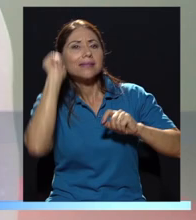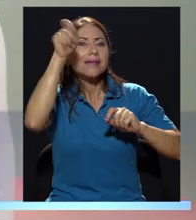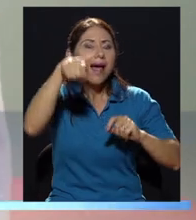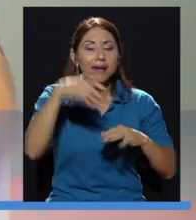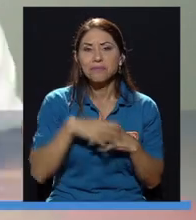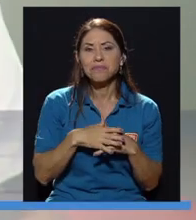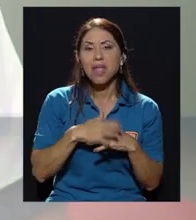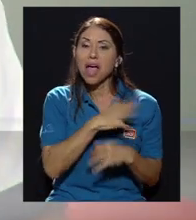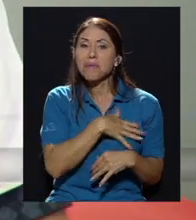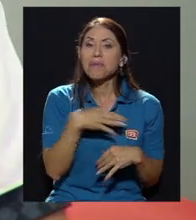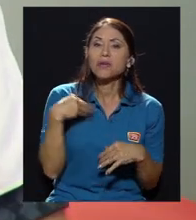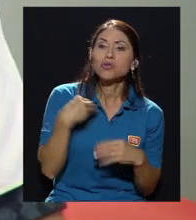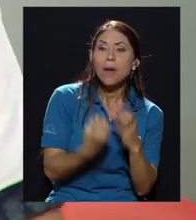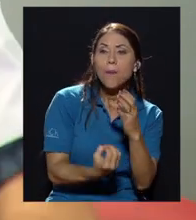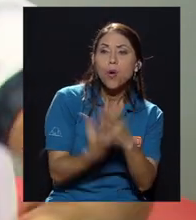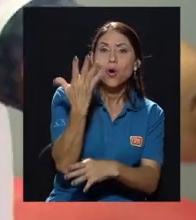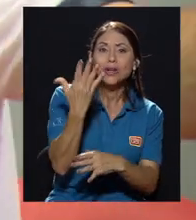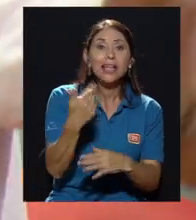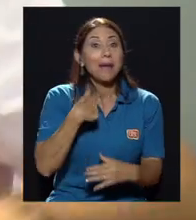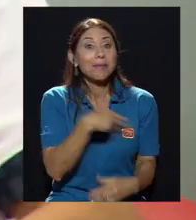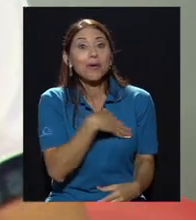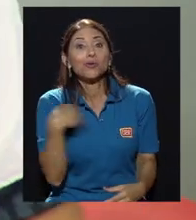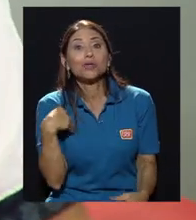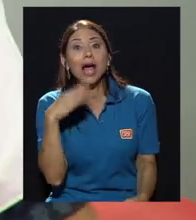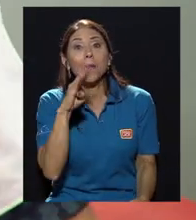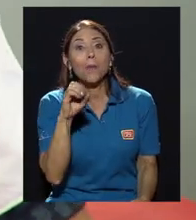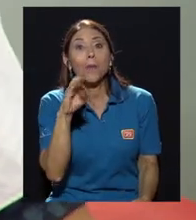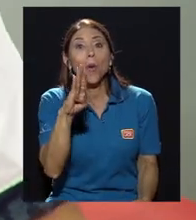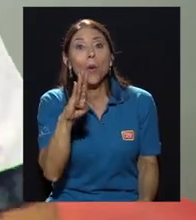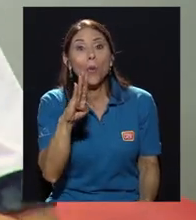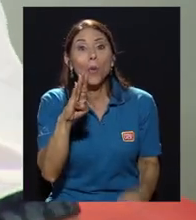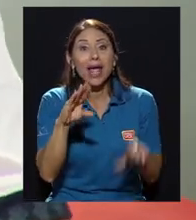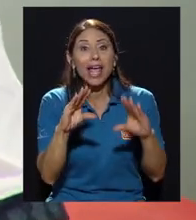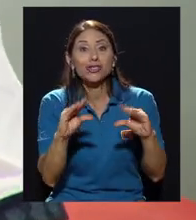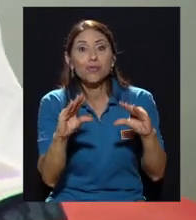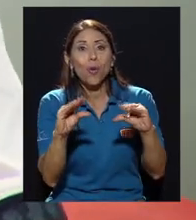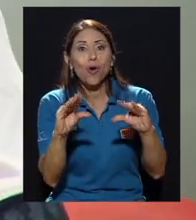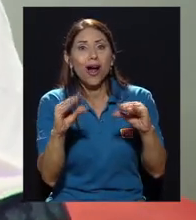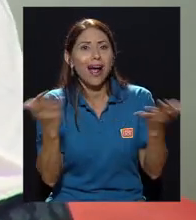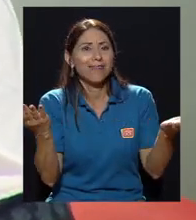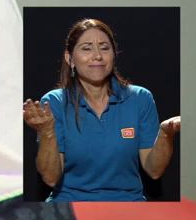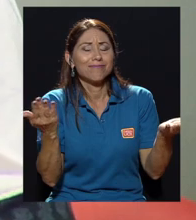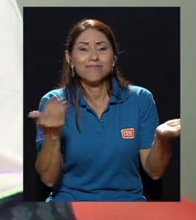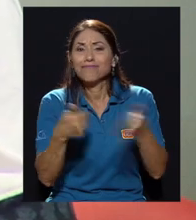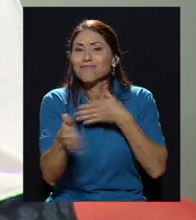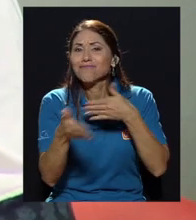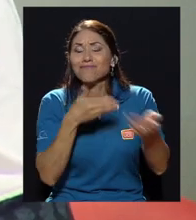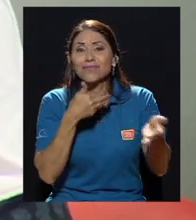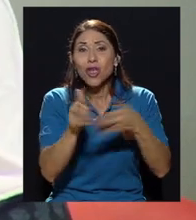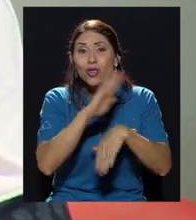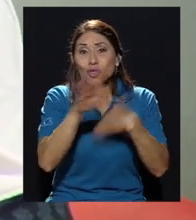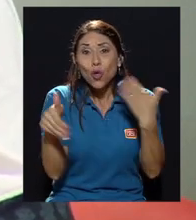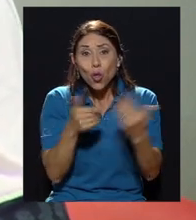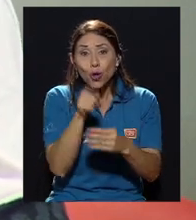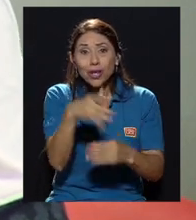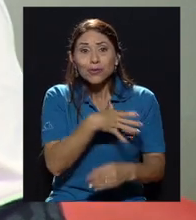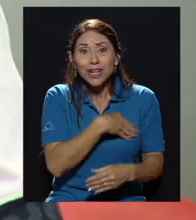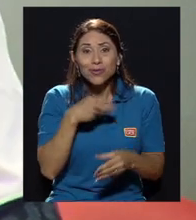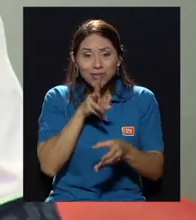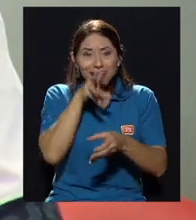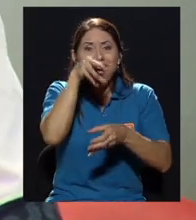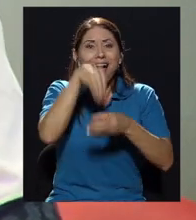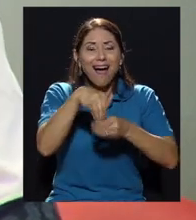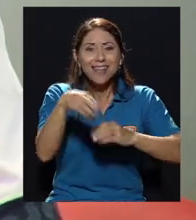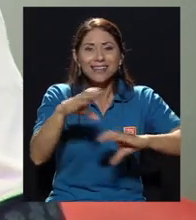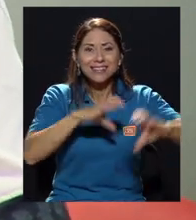me gustan los volcanes, a mí me gusta Bob Esponja. Pues no sé, pues dentro de todo lo que te guste hay